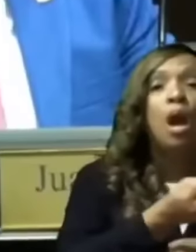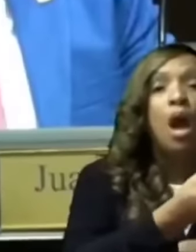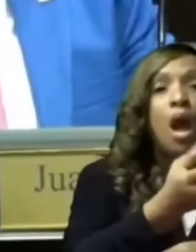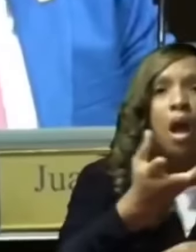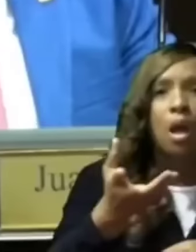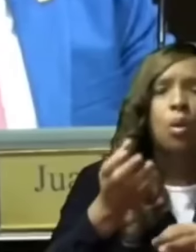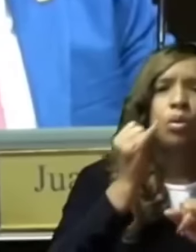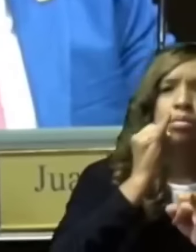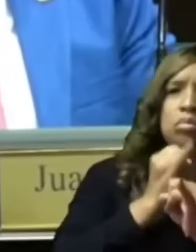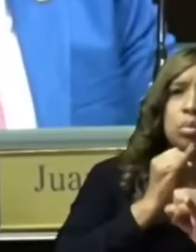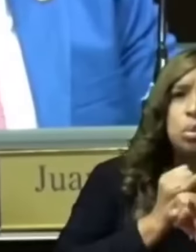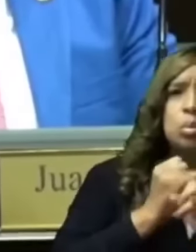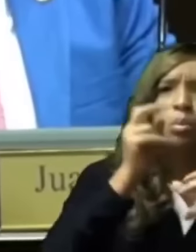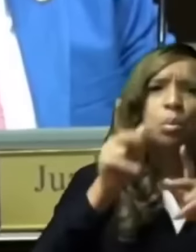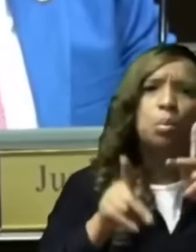institución.